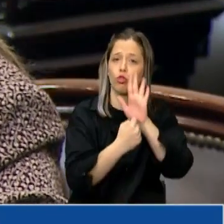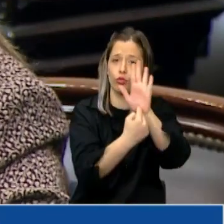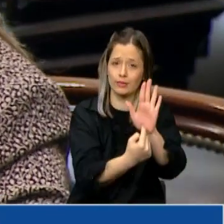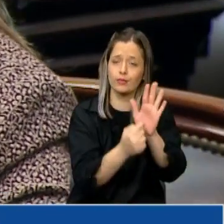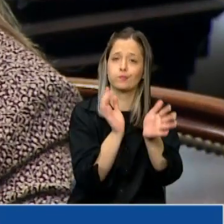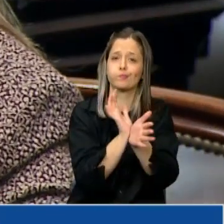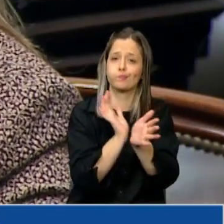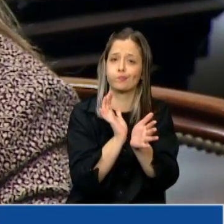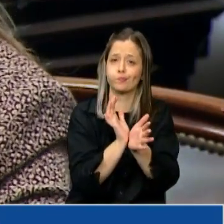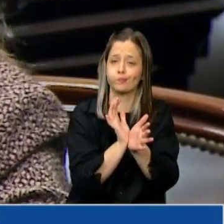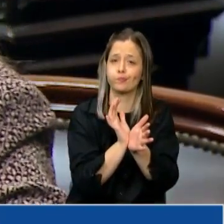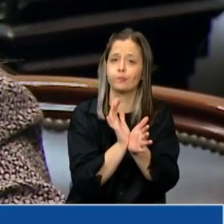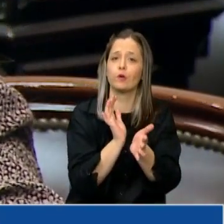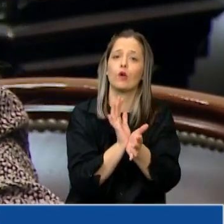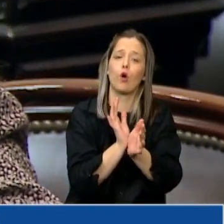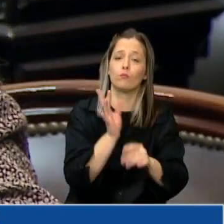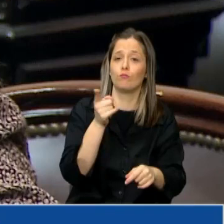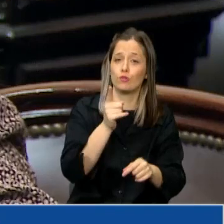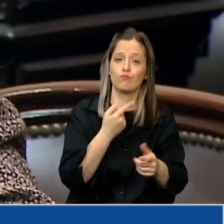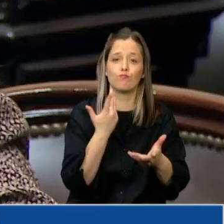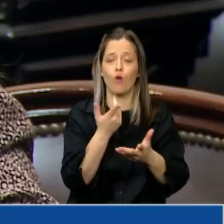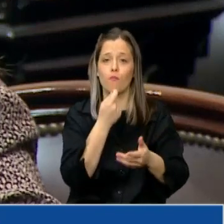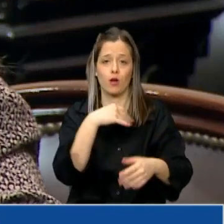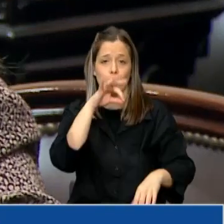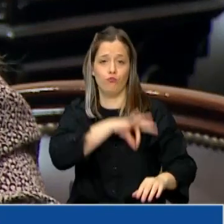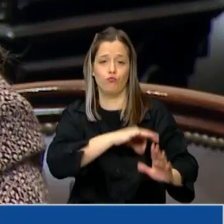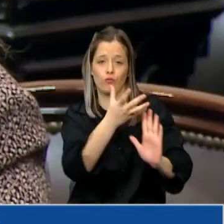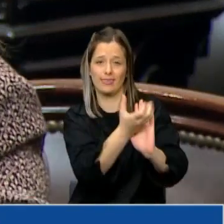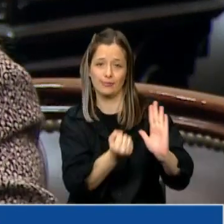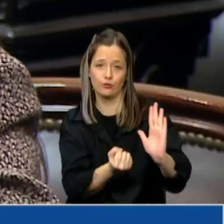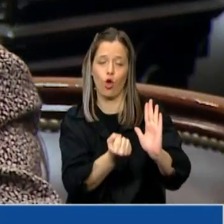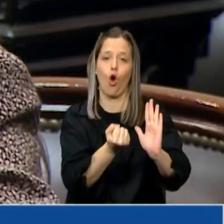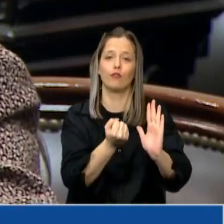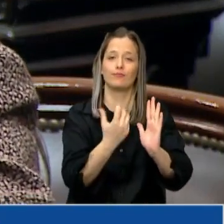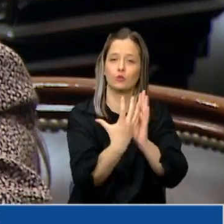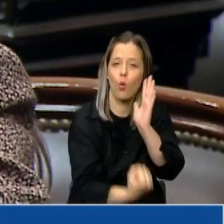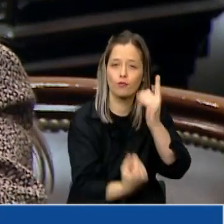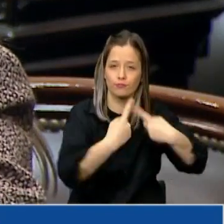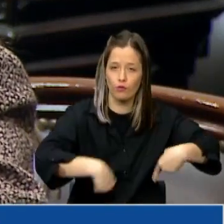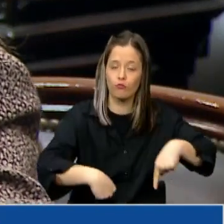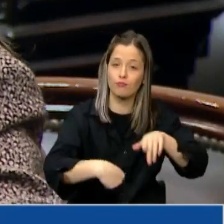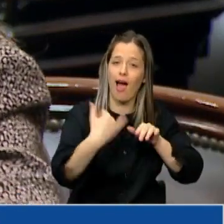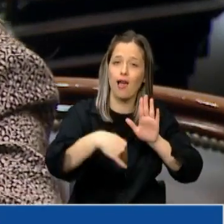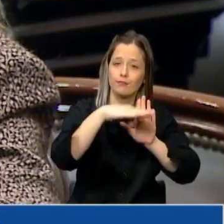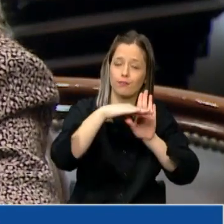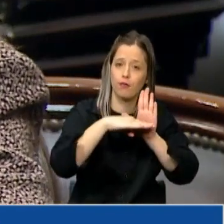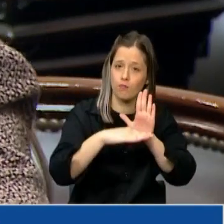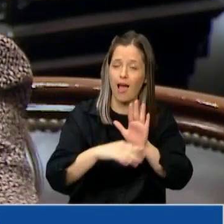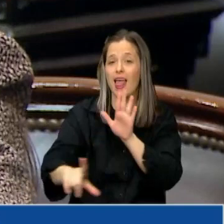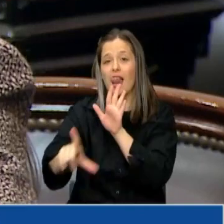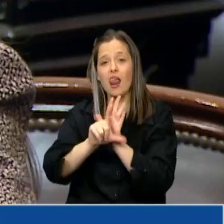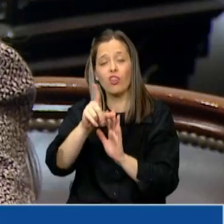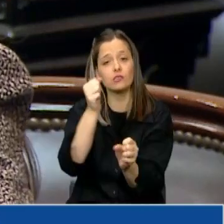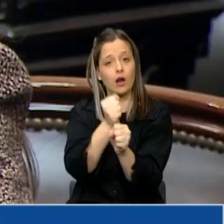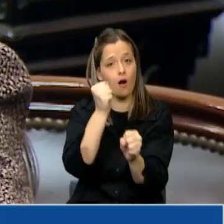las limitaciones a compensaciones, retenciones y descuentos. La legislación laboral ha